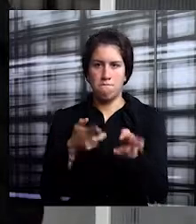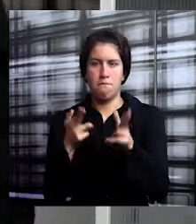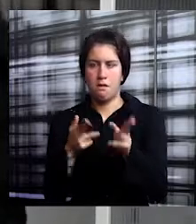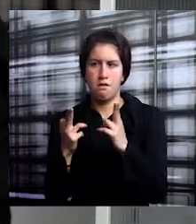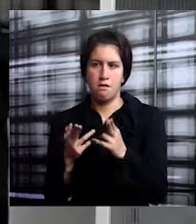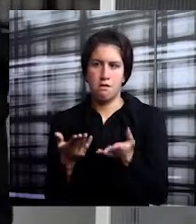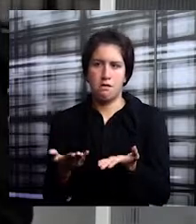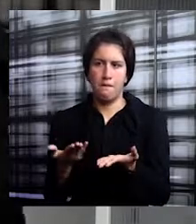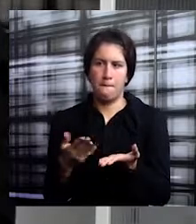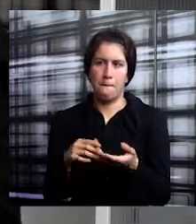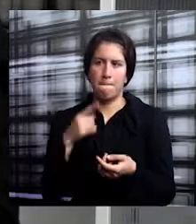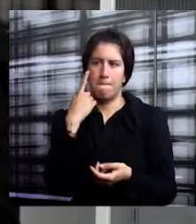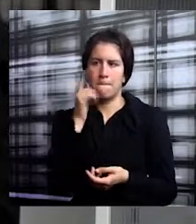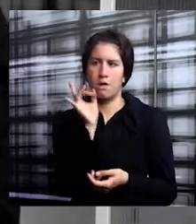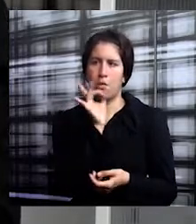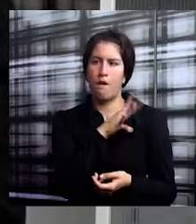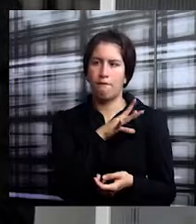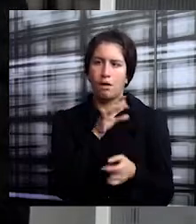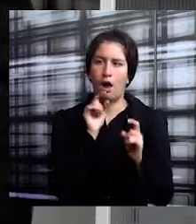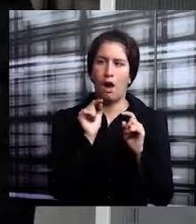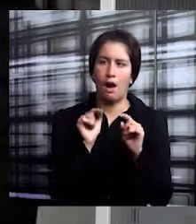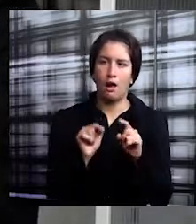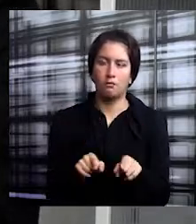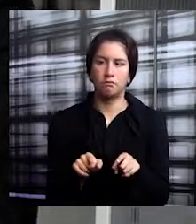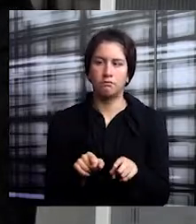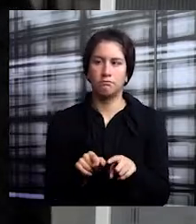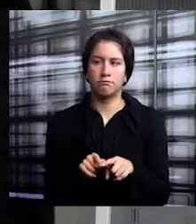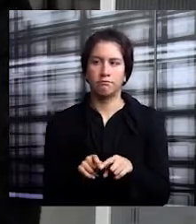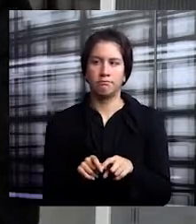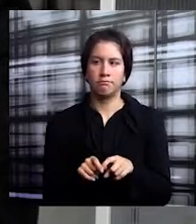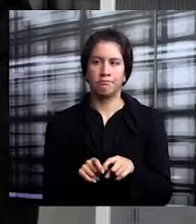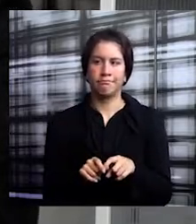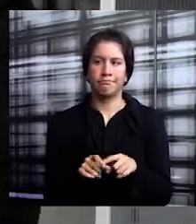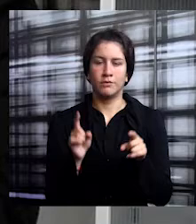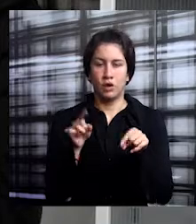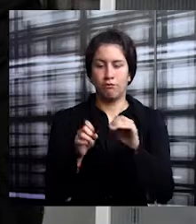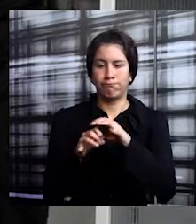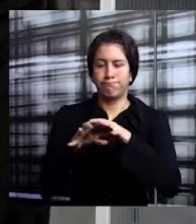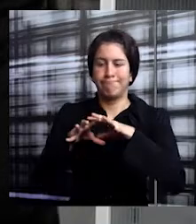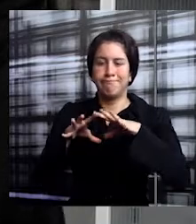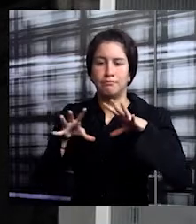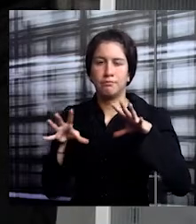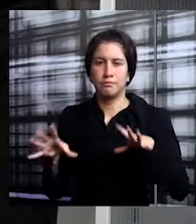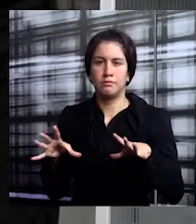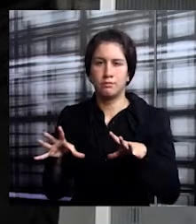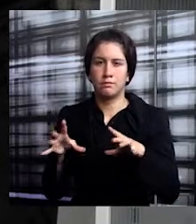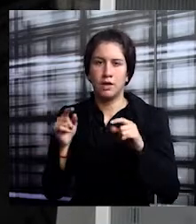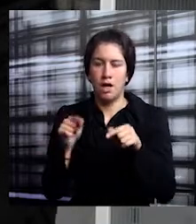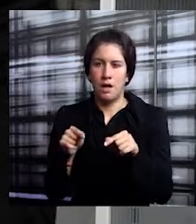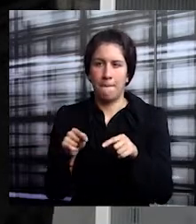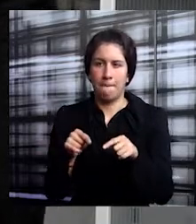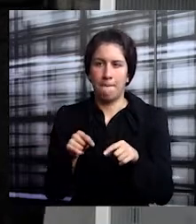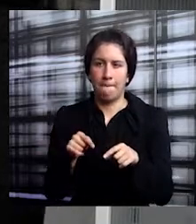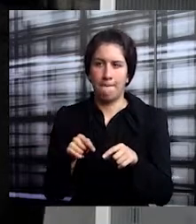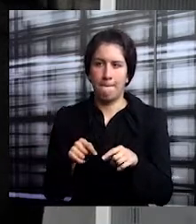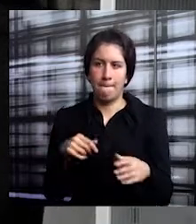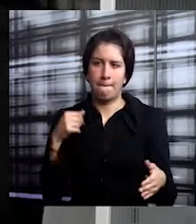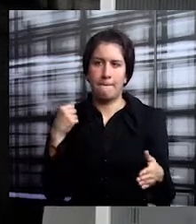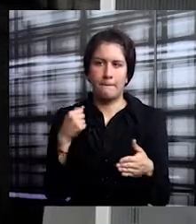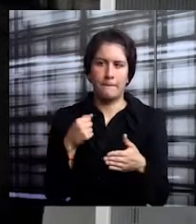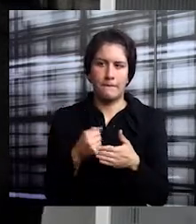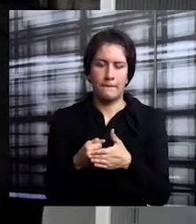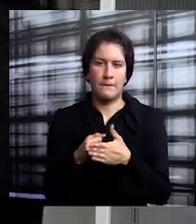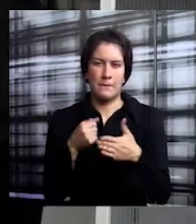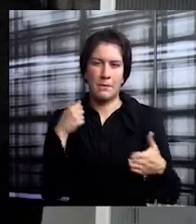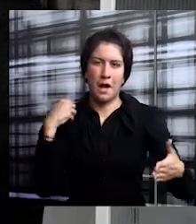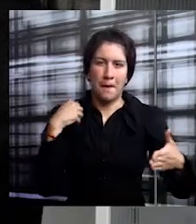explicación que usted está dando tan didáctica, nos queda claro que ese recurso de protección no hizo más que impedir que Carabineros pudiera actuar, pero bajo ciertas